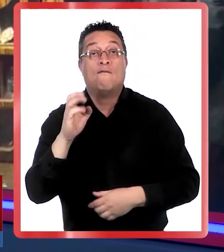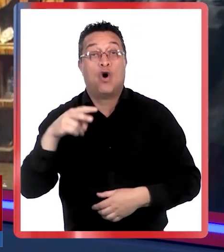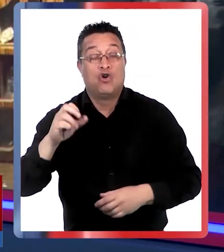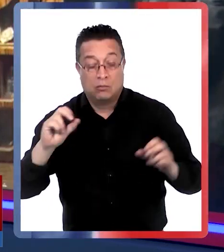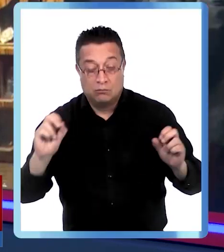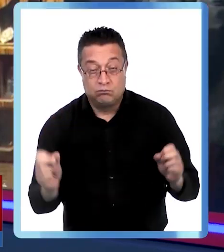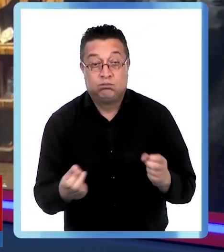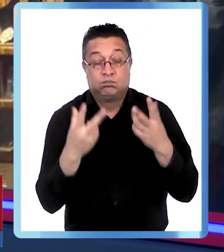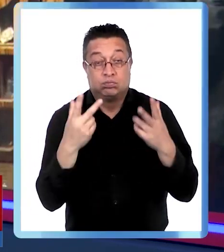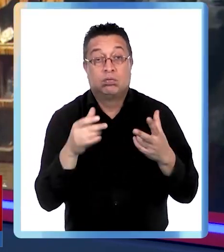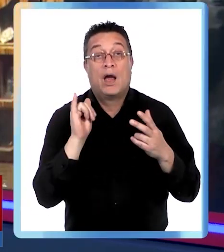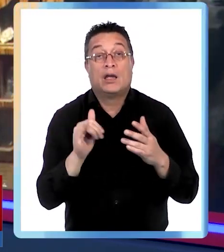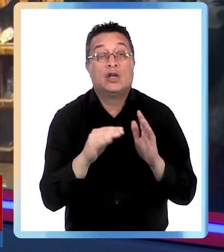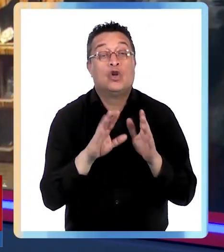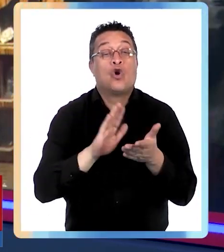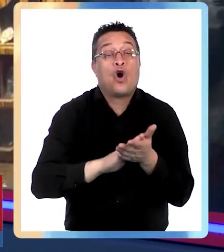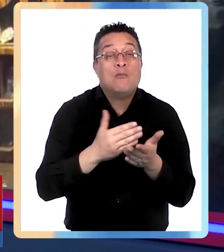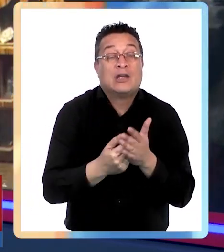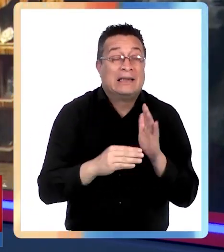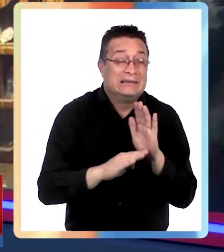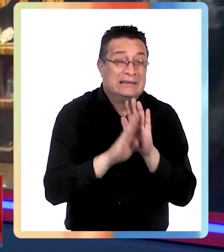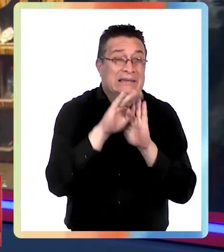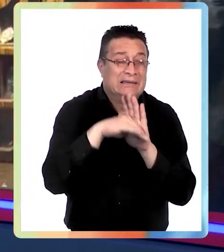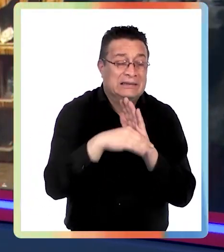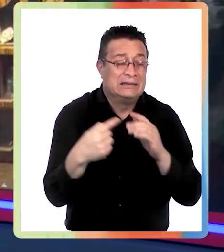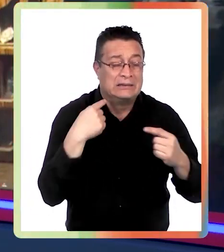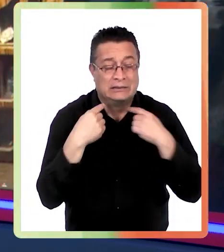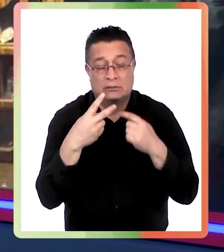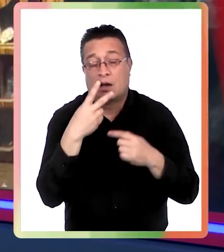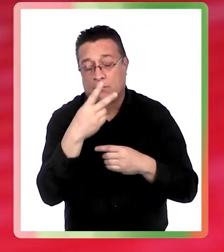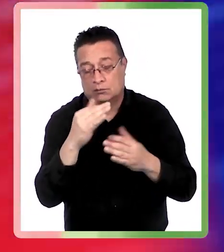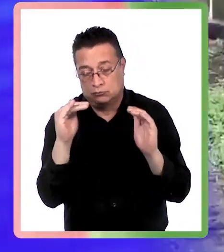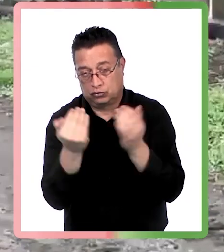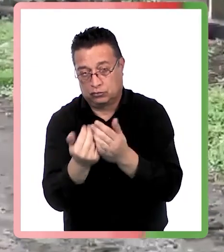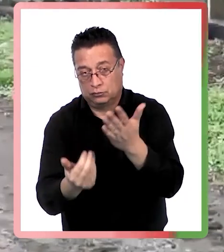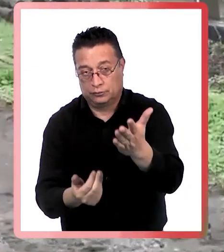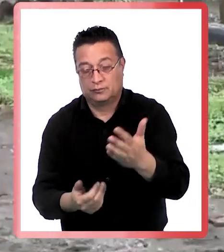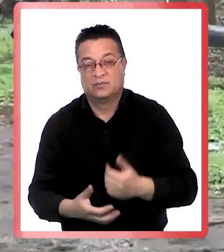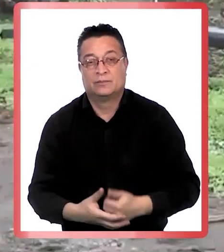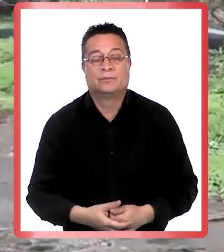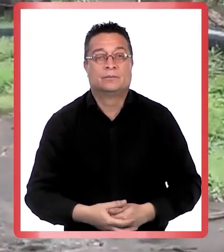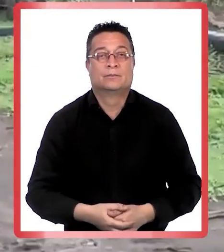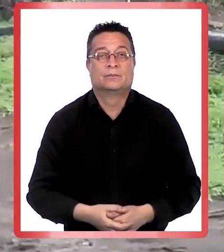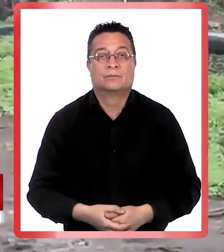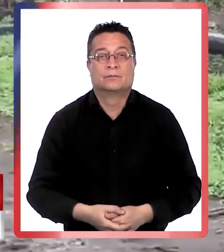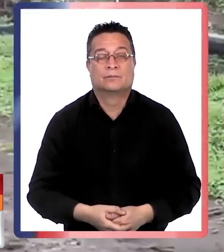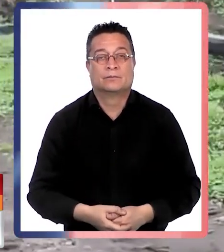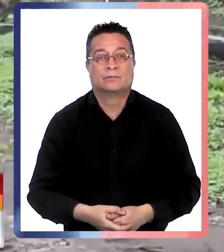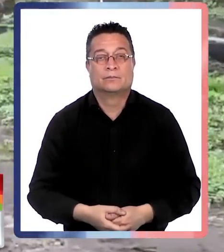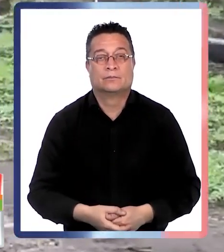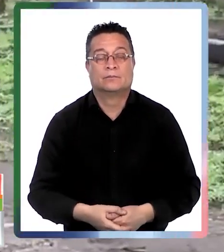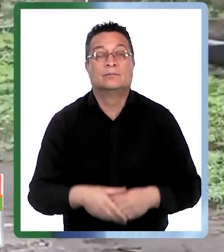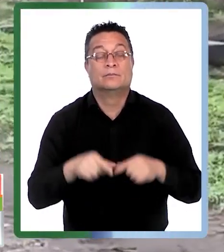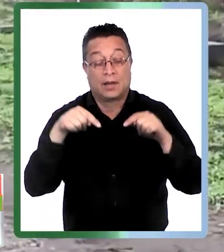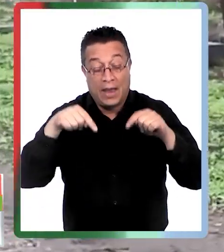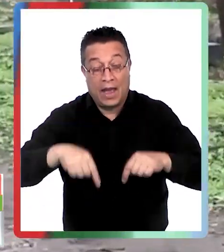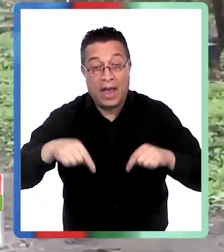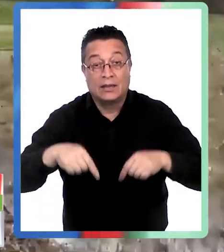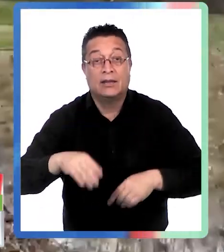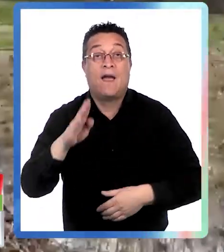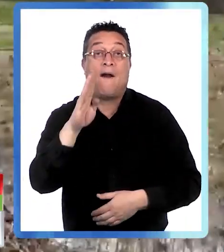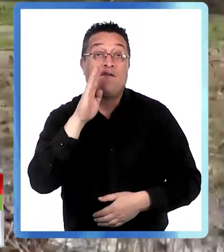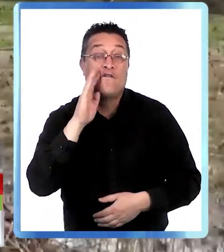recuperación y los grados de afectación en estas regiones en la nota de tvu mientras